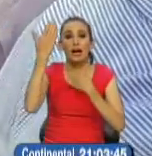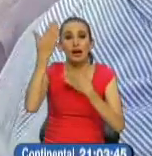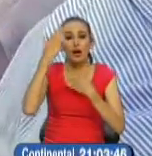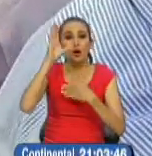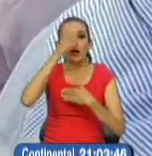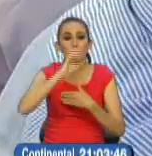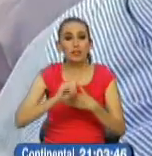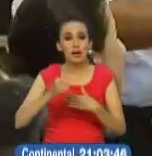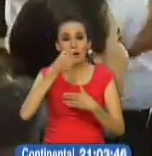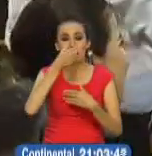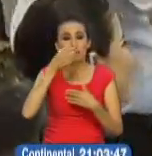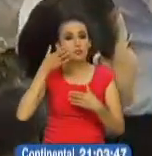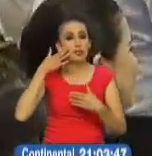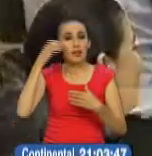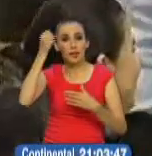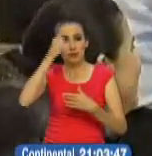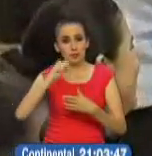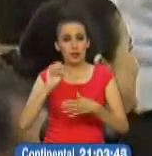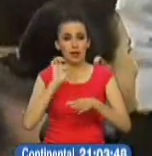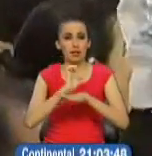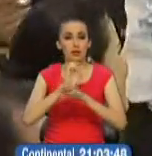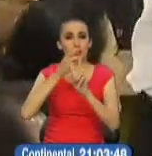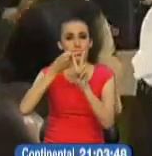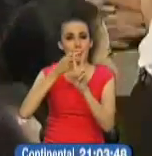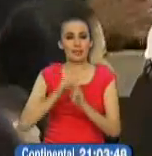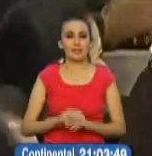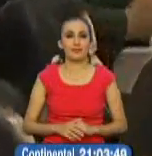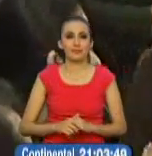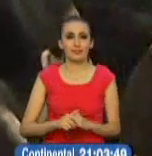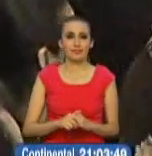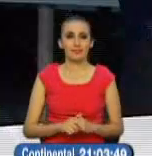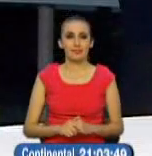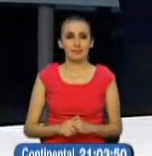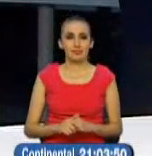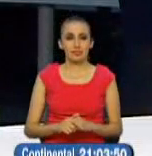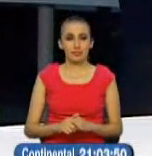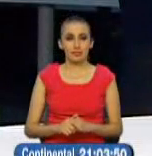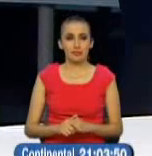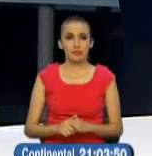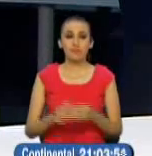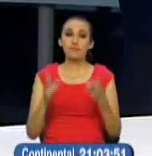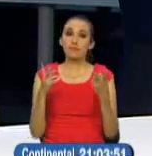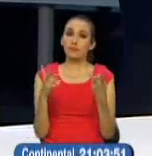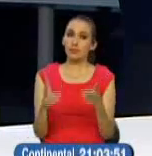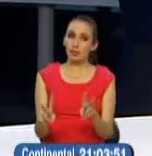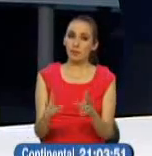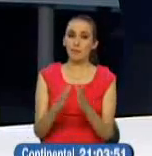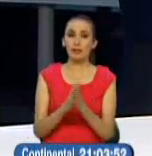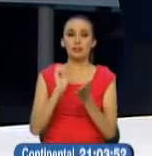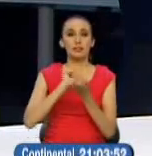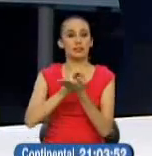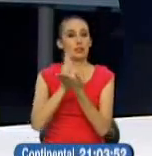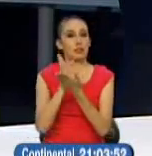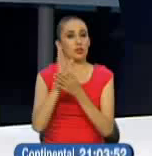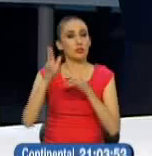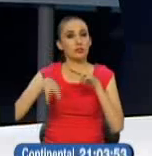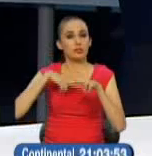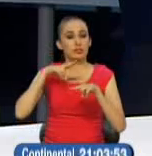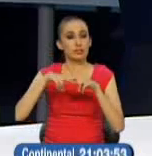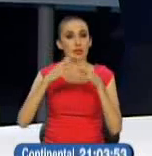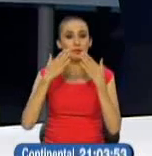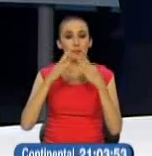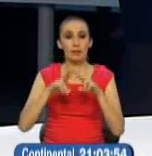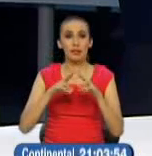Costa, Sierra y Amazonía. Guadalupe Ayoví, Ecuador TV. También los asambleístas que conforman la Comisión de